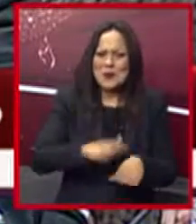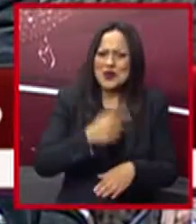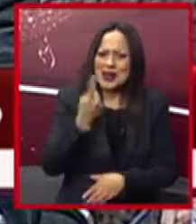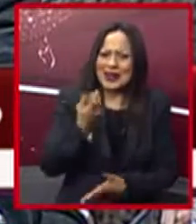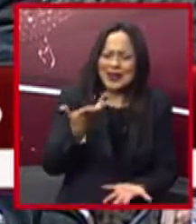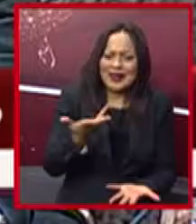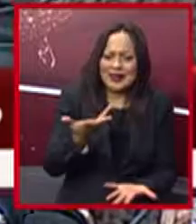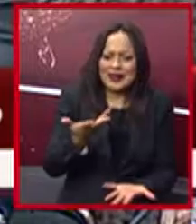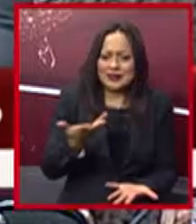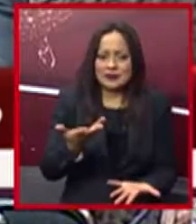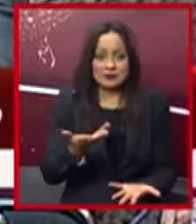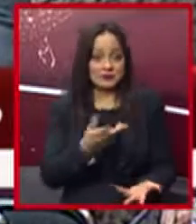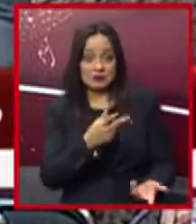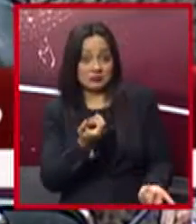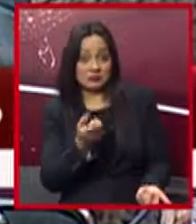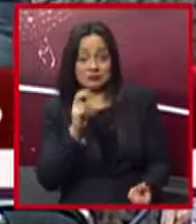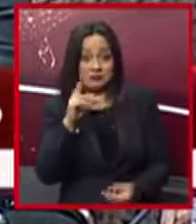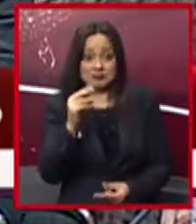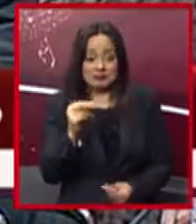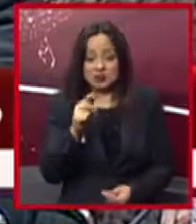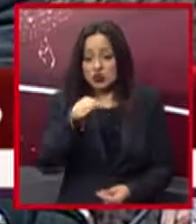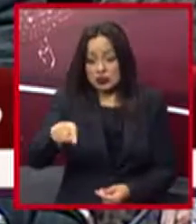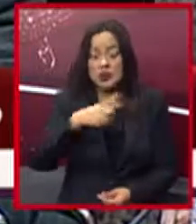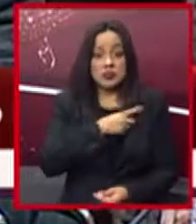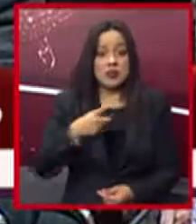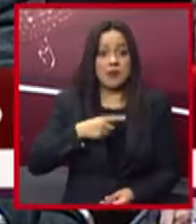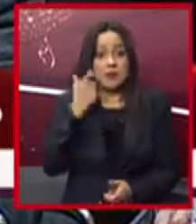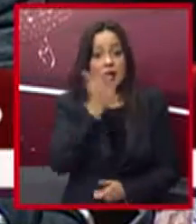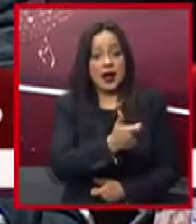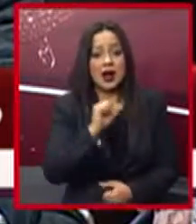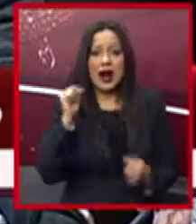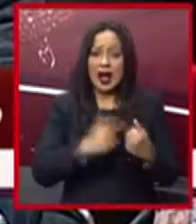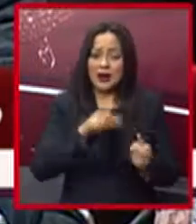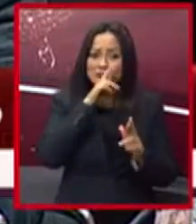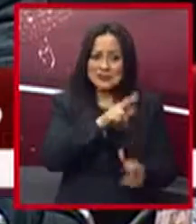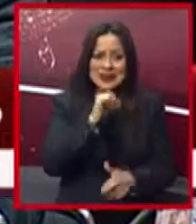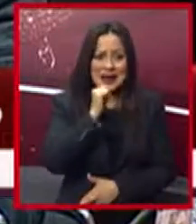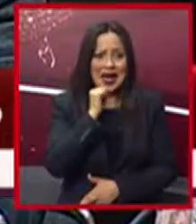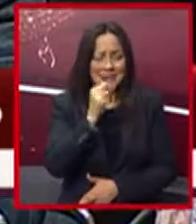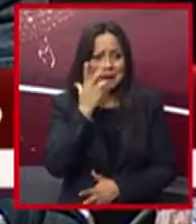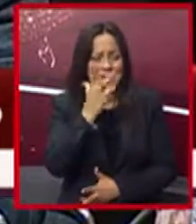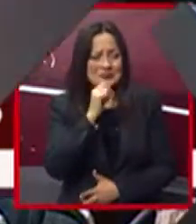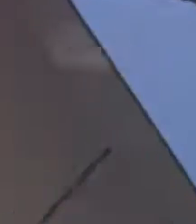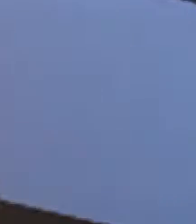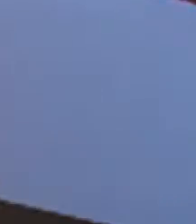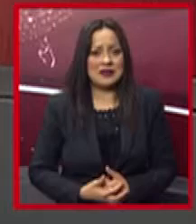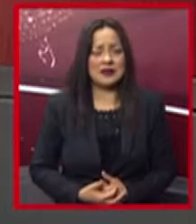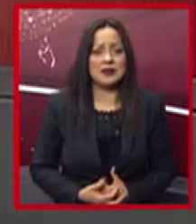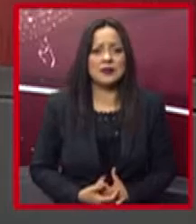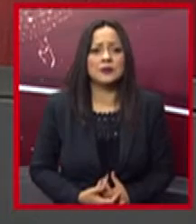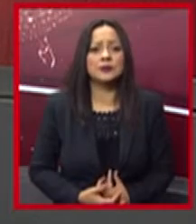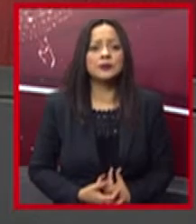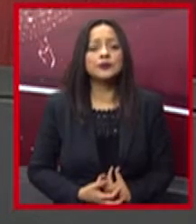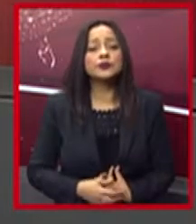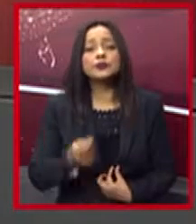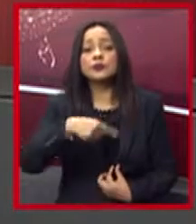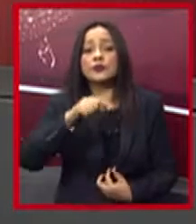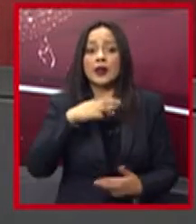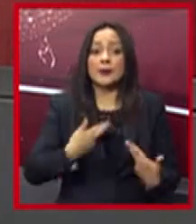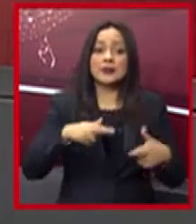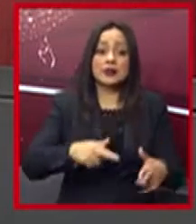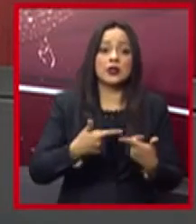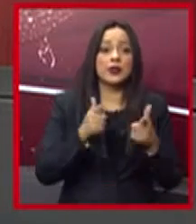cobro, y pues no, pague. No tienen otra contestación. El representante del